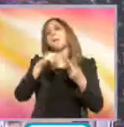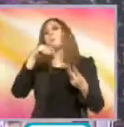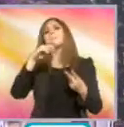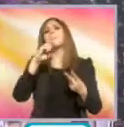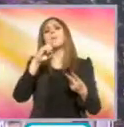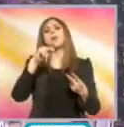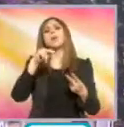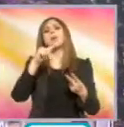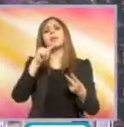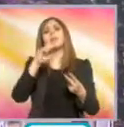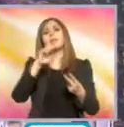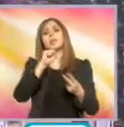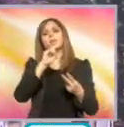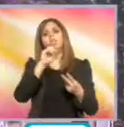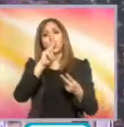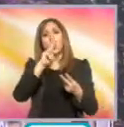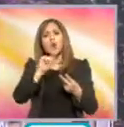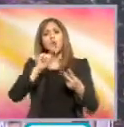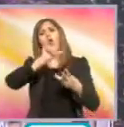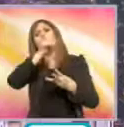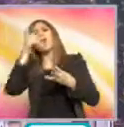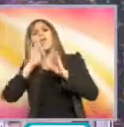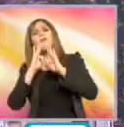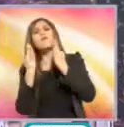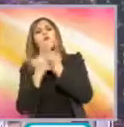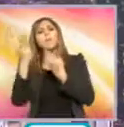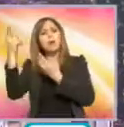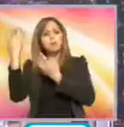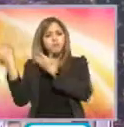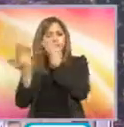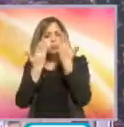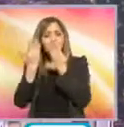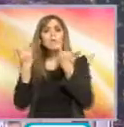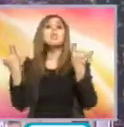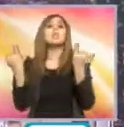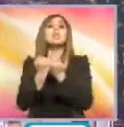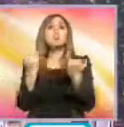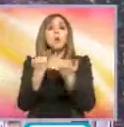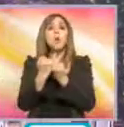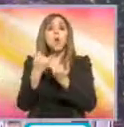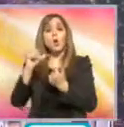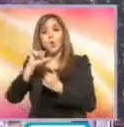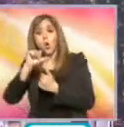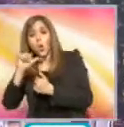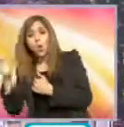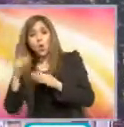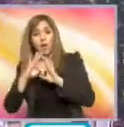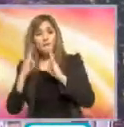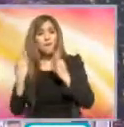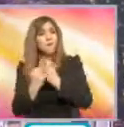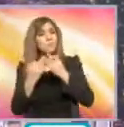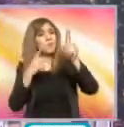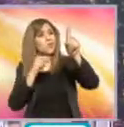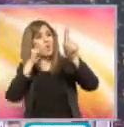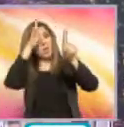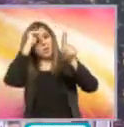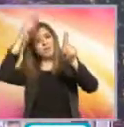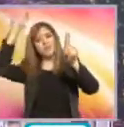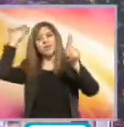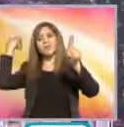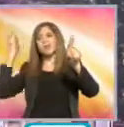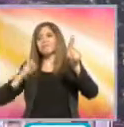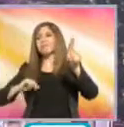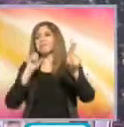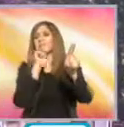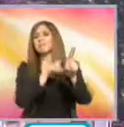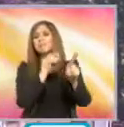diferentes metodologías educativas. Y se ha puesto muy de moda el rebelarse en contra del sistema tradicional, justamente por lo que decía Enrique, de pronto